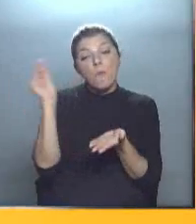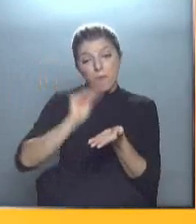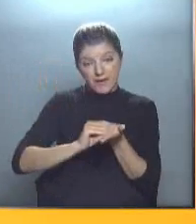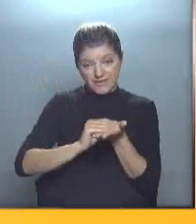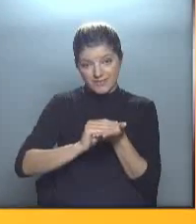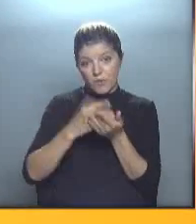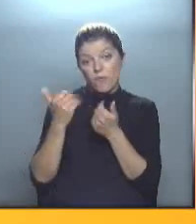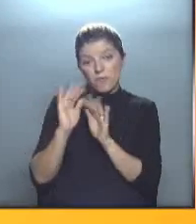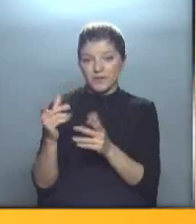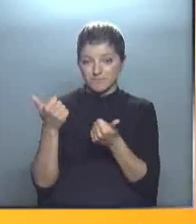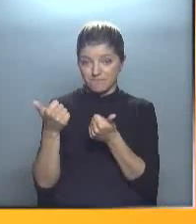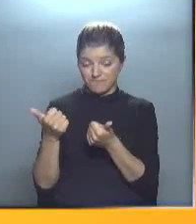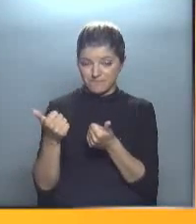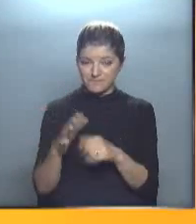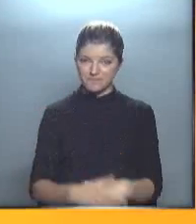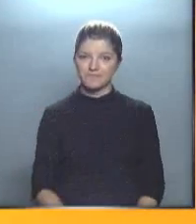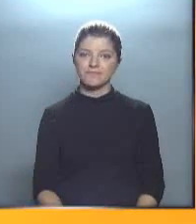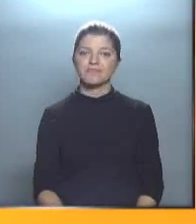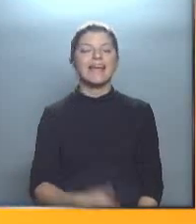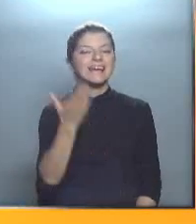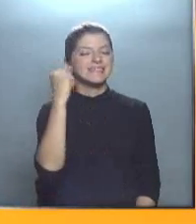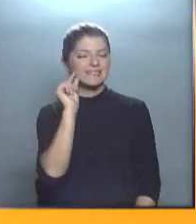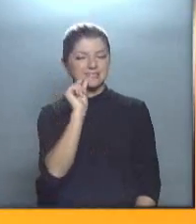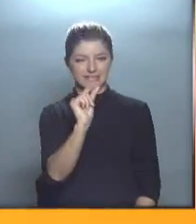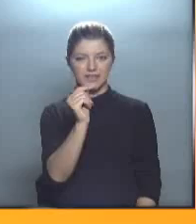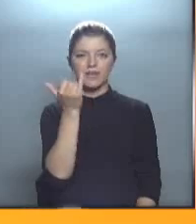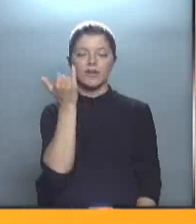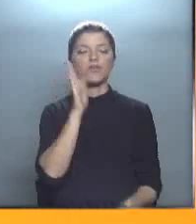es bienvenida. Y recién lo que dijo la chica, digamos, sí, en